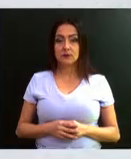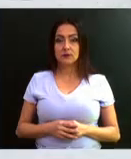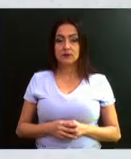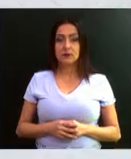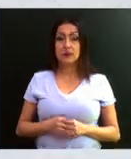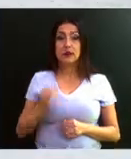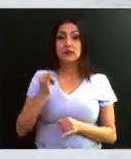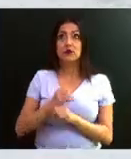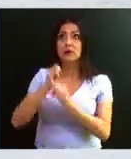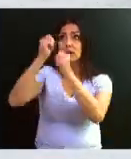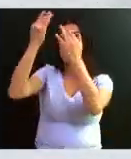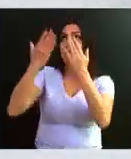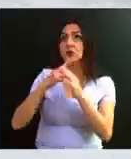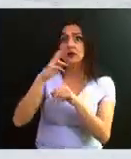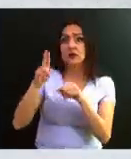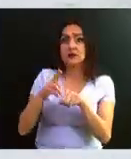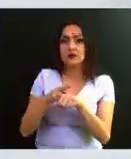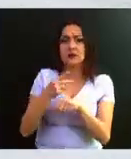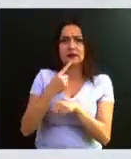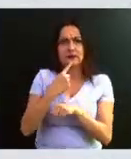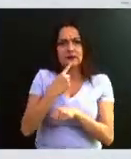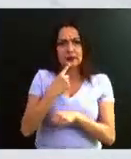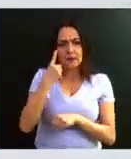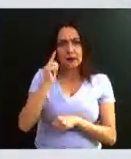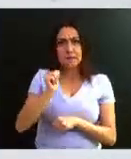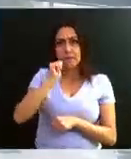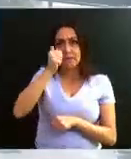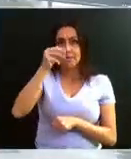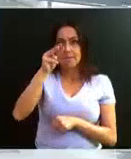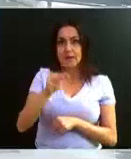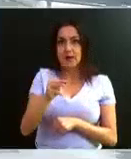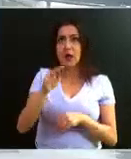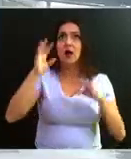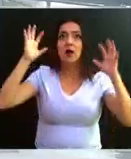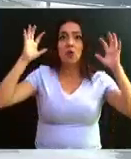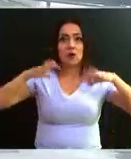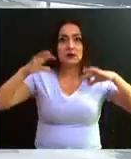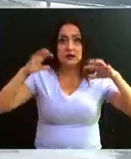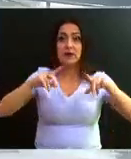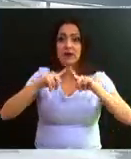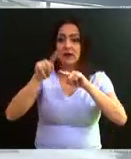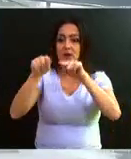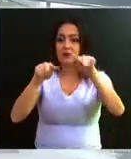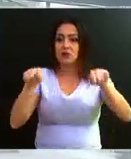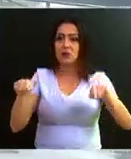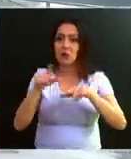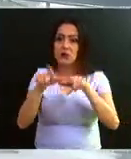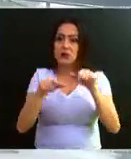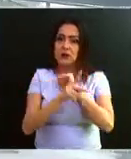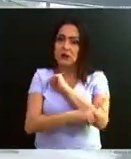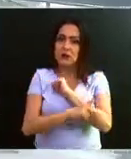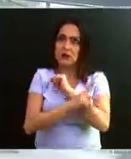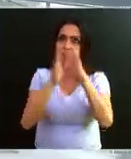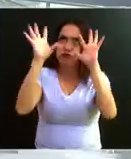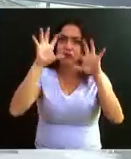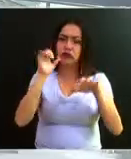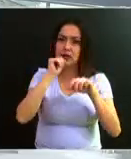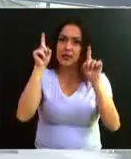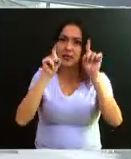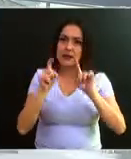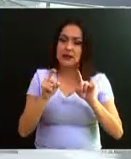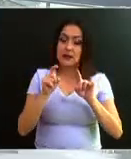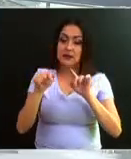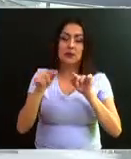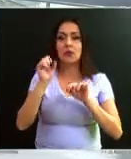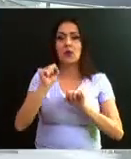El Instituto Meteorológico Nacional pronostica para mañana martes aguaceros en varias regiones del país, así como tormentas eléctricas que